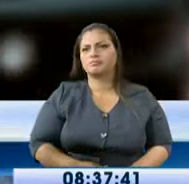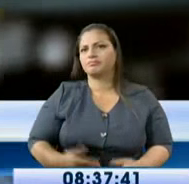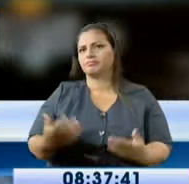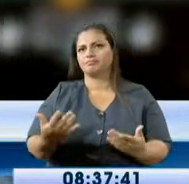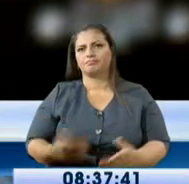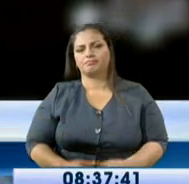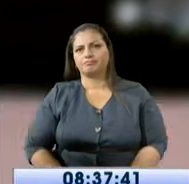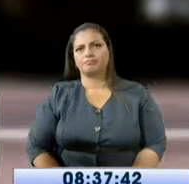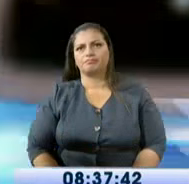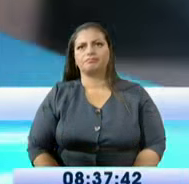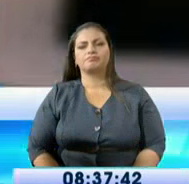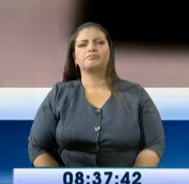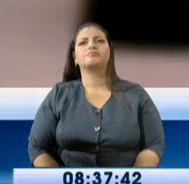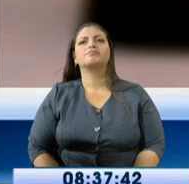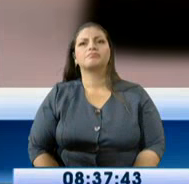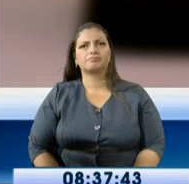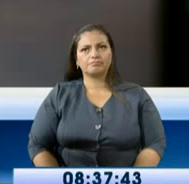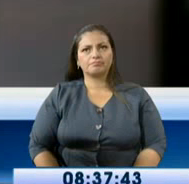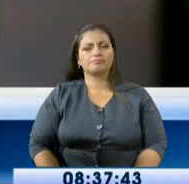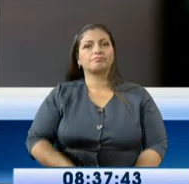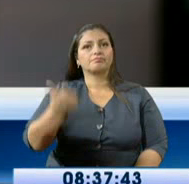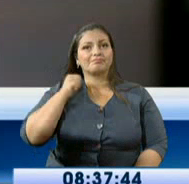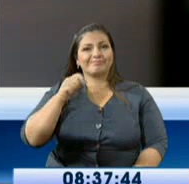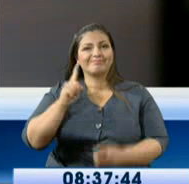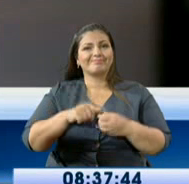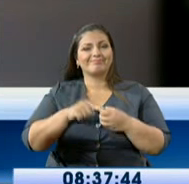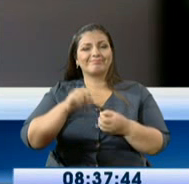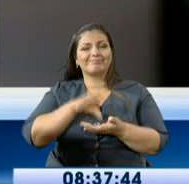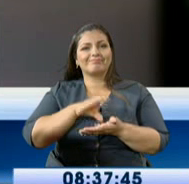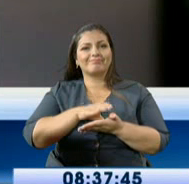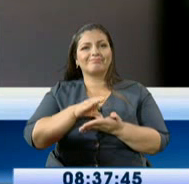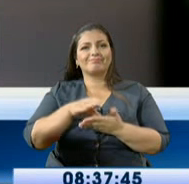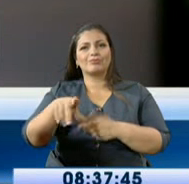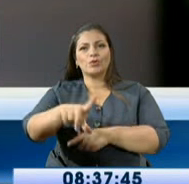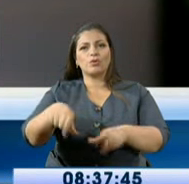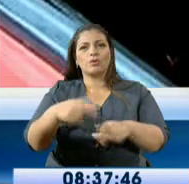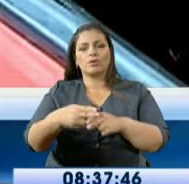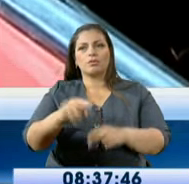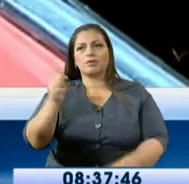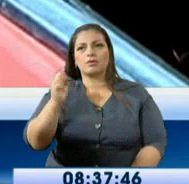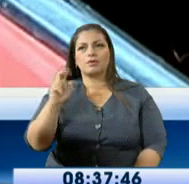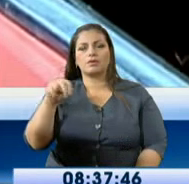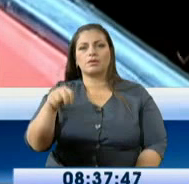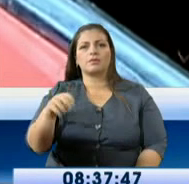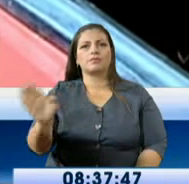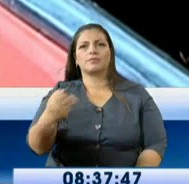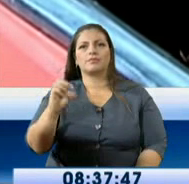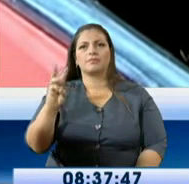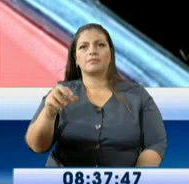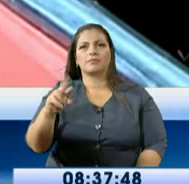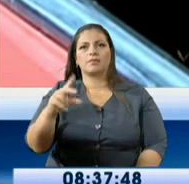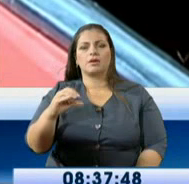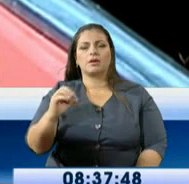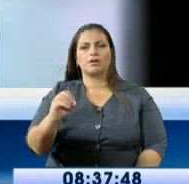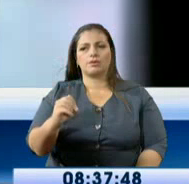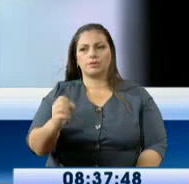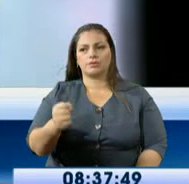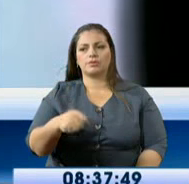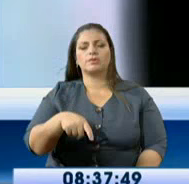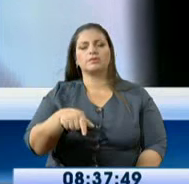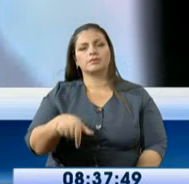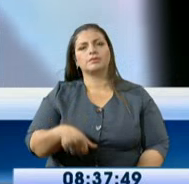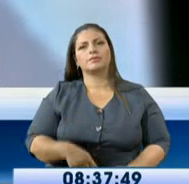mediodía en el sector de San Marcos, centro de Quito, los 5 ocupantes de este vehículo fueron detenidos. El chofer intentó huir al operativo policial. En